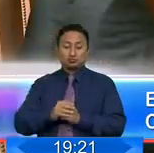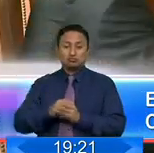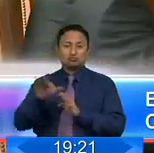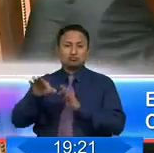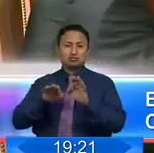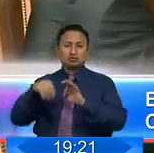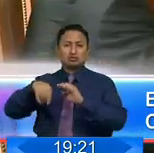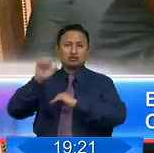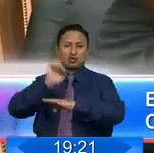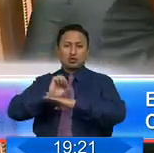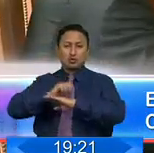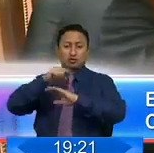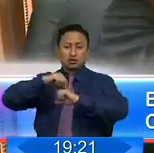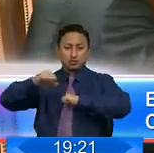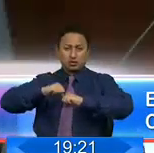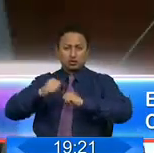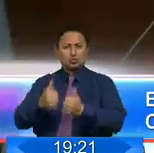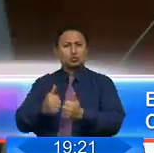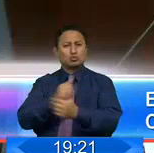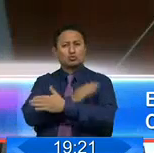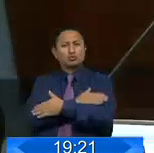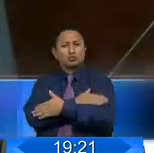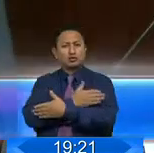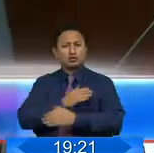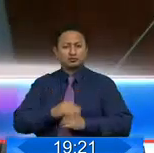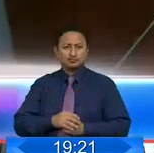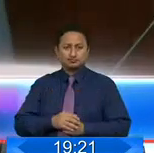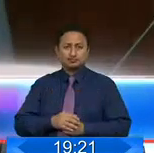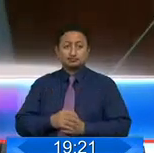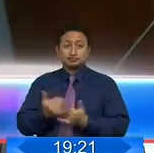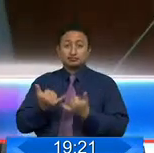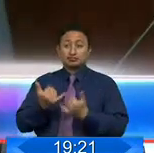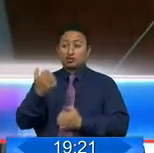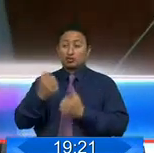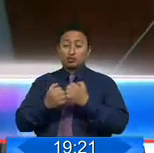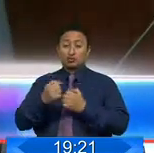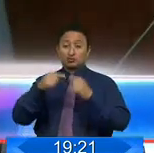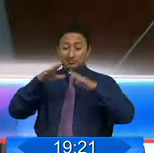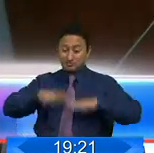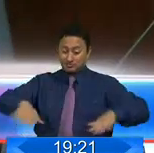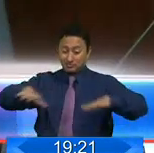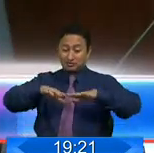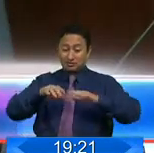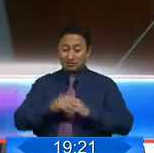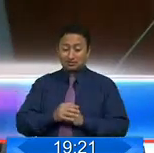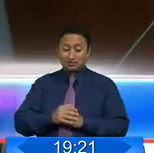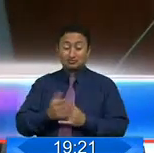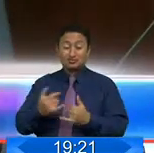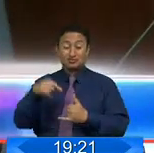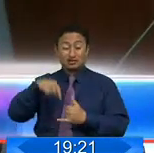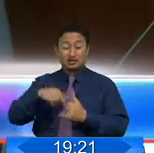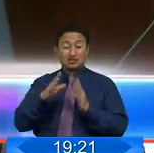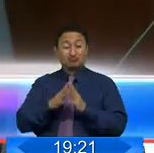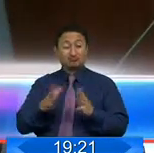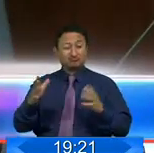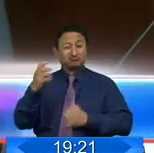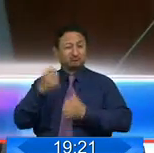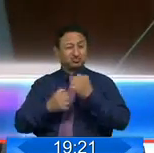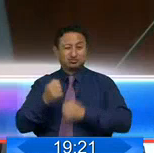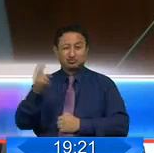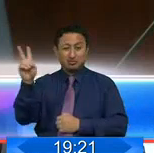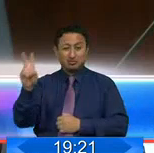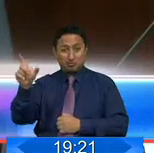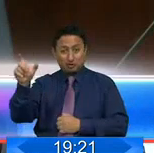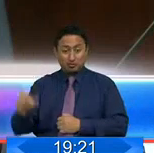de Ecuador en esta materia. Y aún frente a una crisis regional de las proporciones que vemos ahora, el Ecuador sigue siendo el